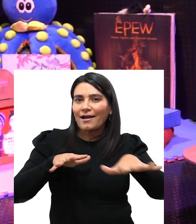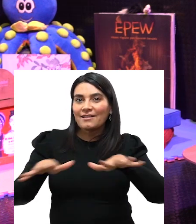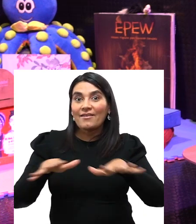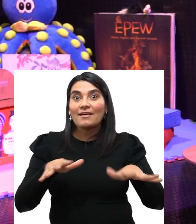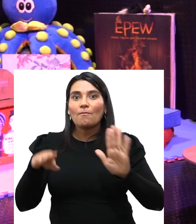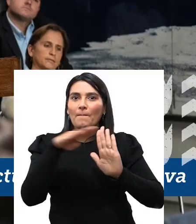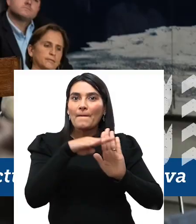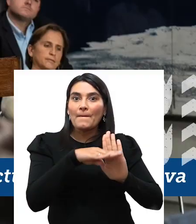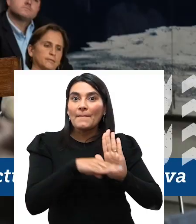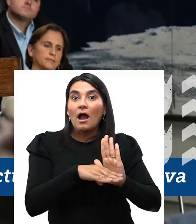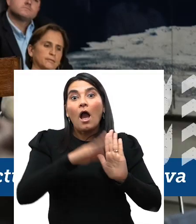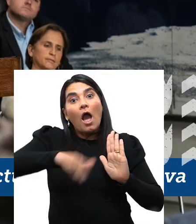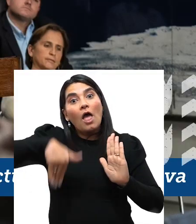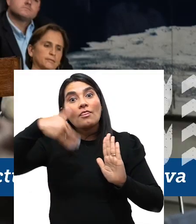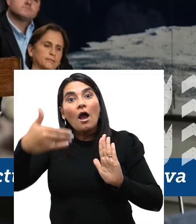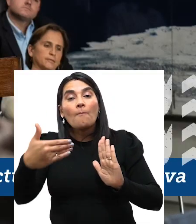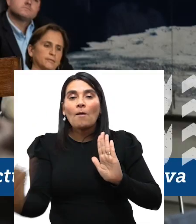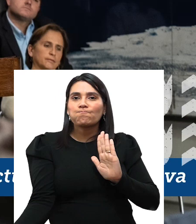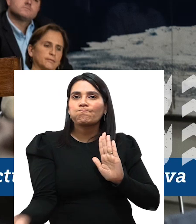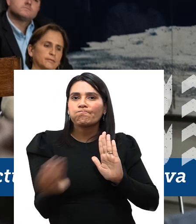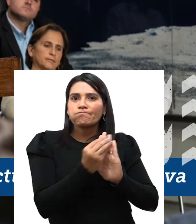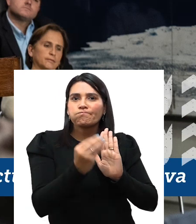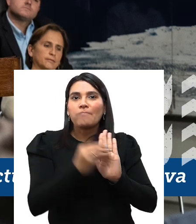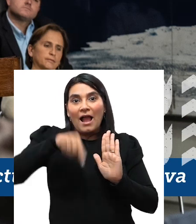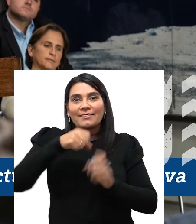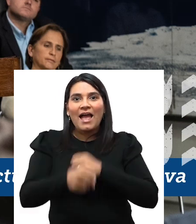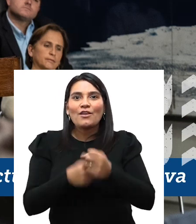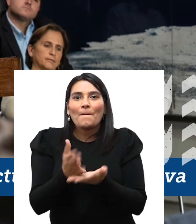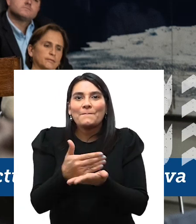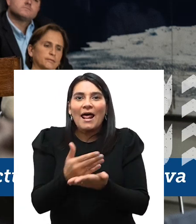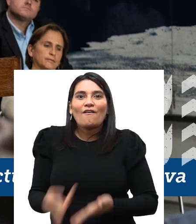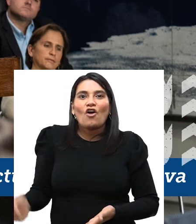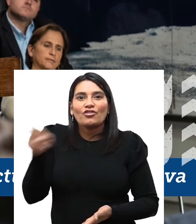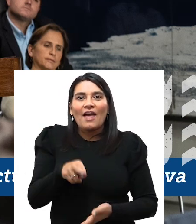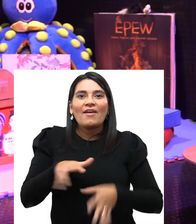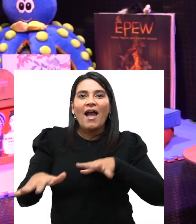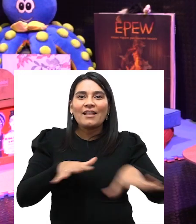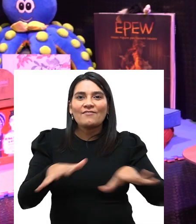dispositivos que luego se consolidarían este año ya con el Plan de Reactivación Educativa.